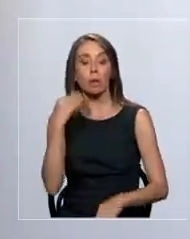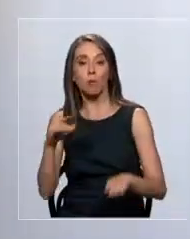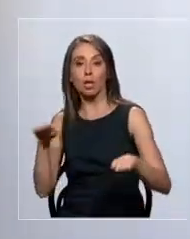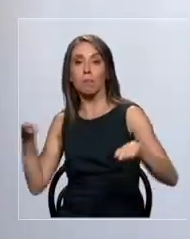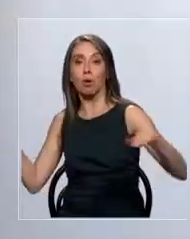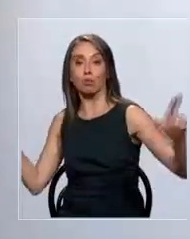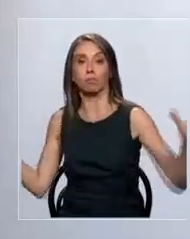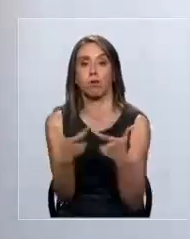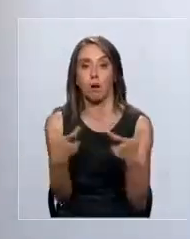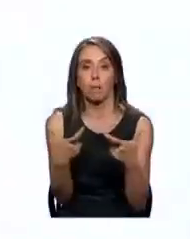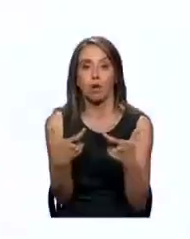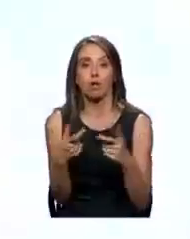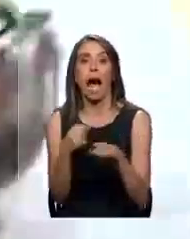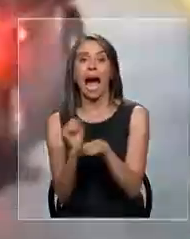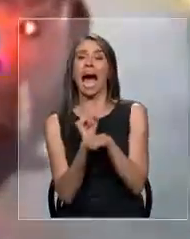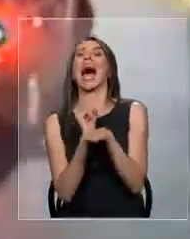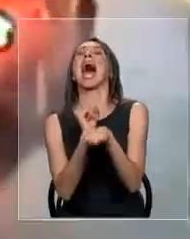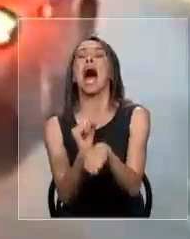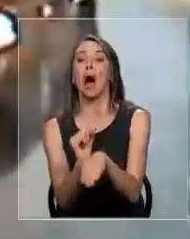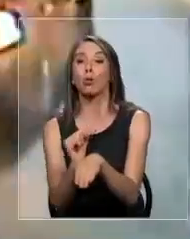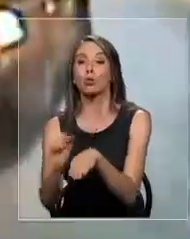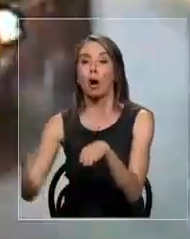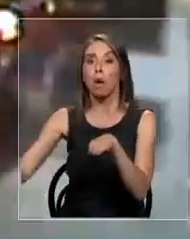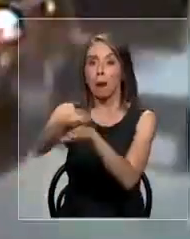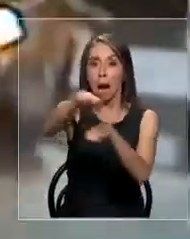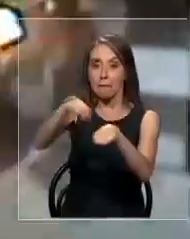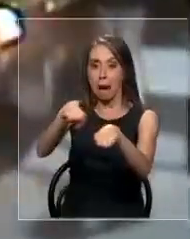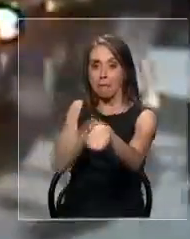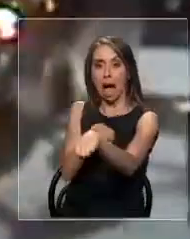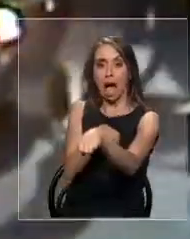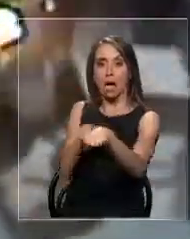estuvo completamente abierto a ello.